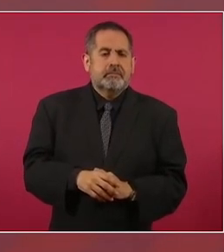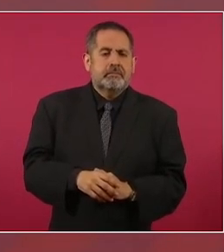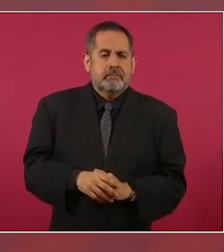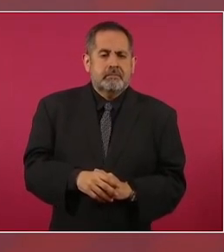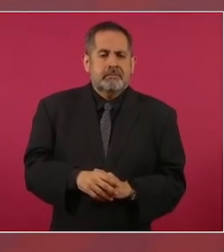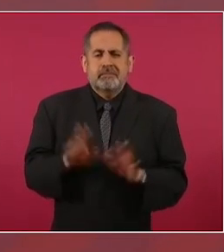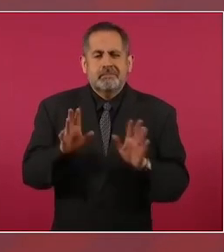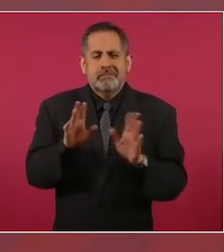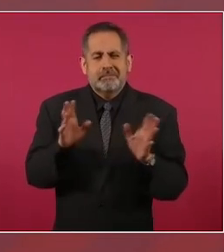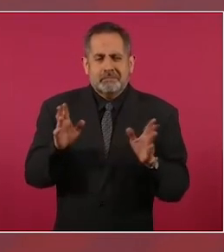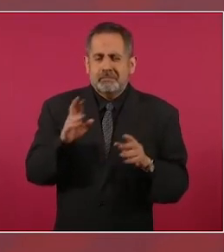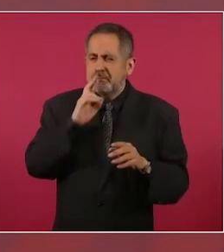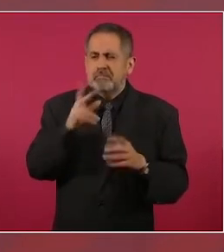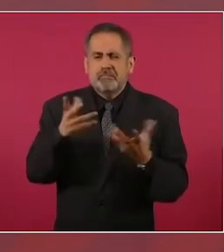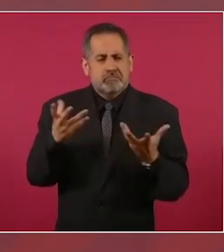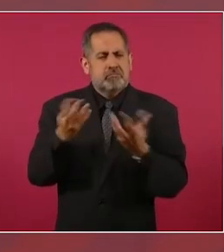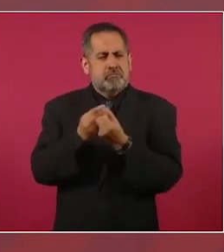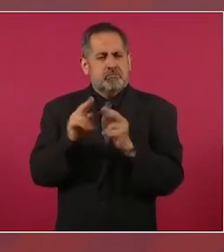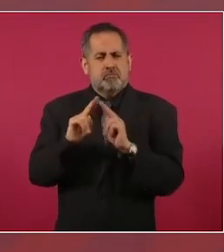hay que buscar la unidad.